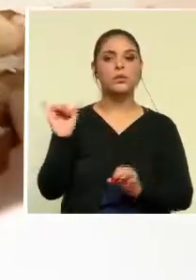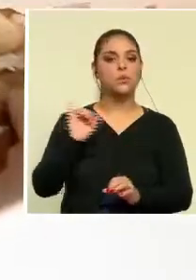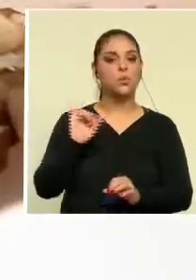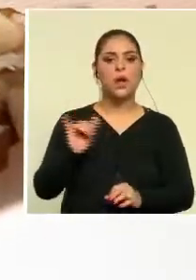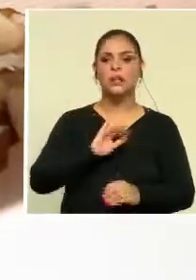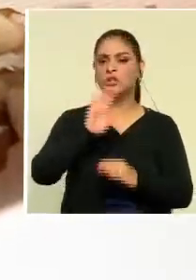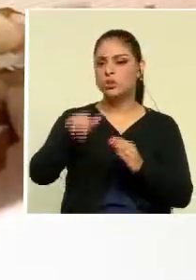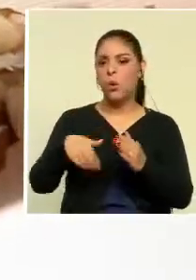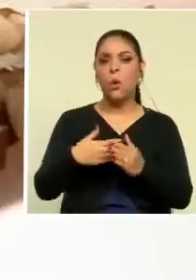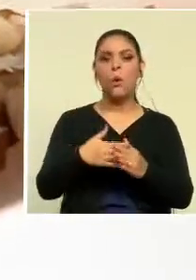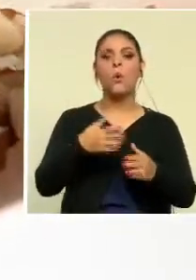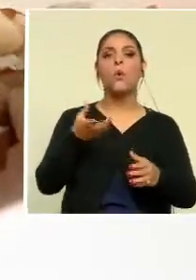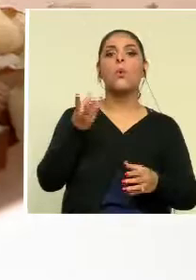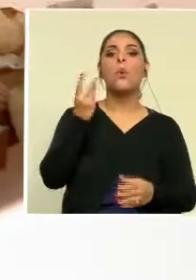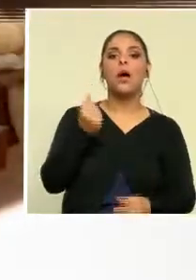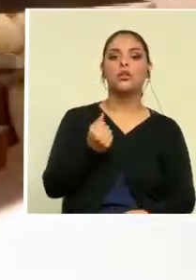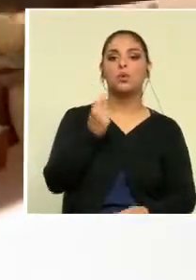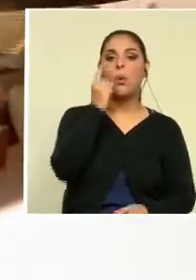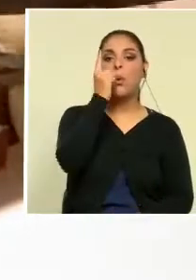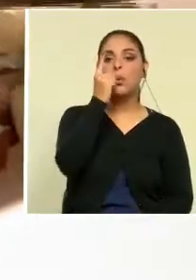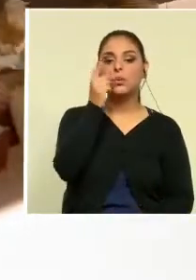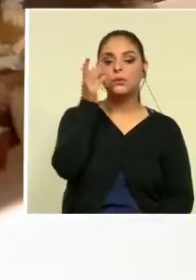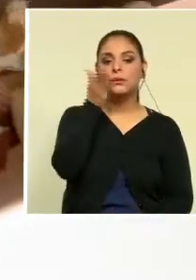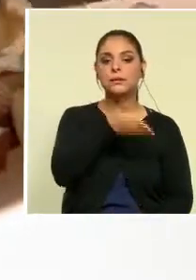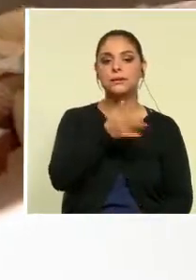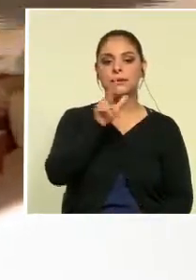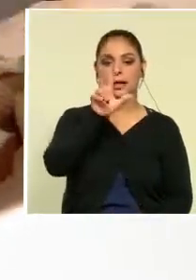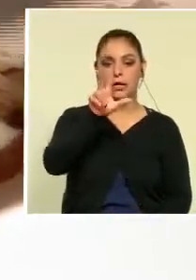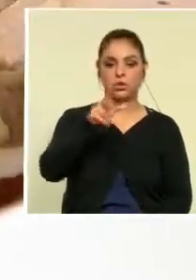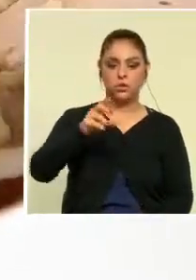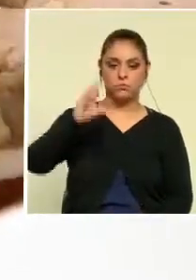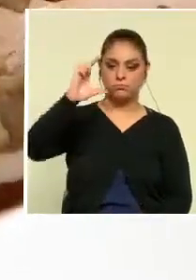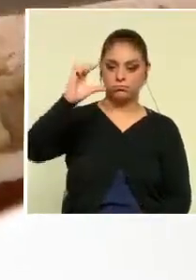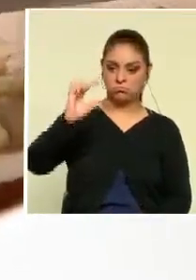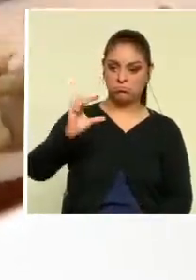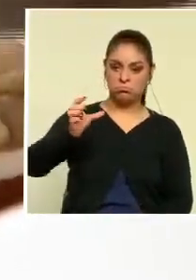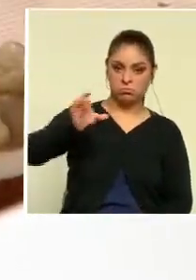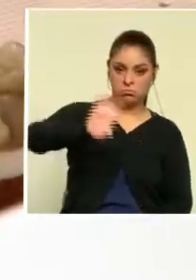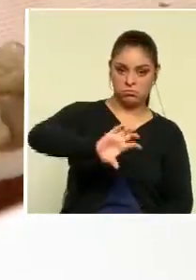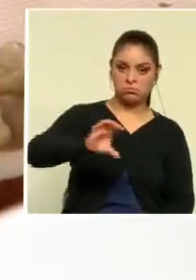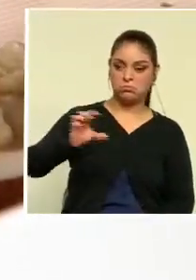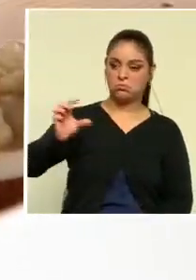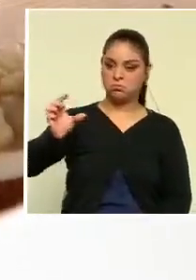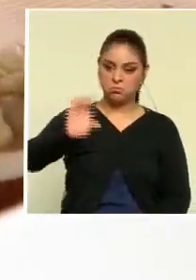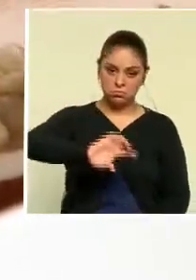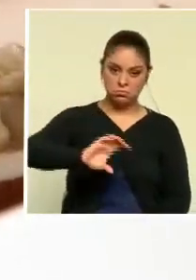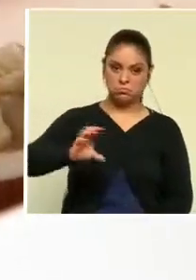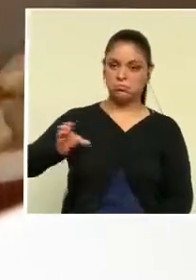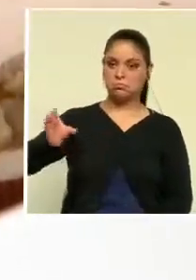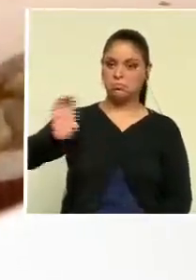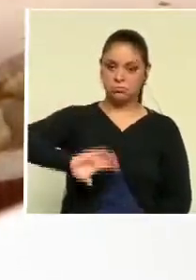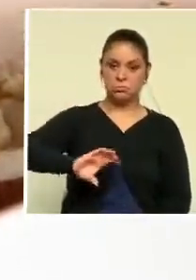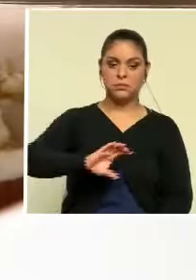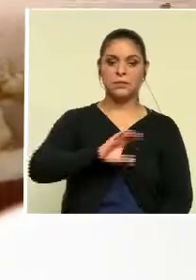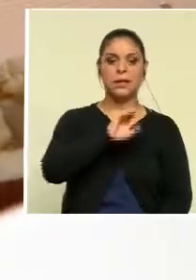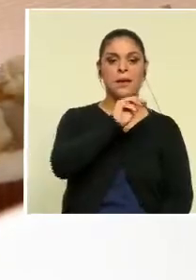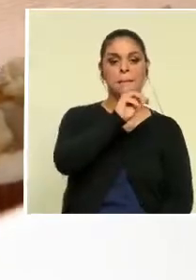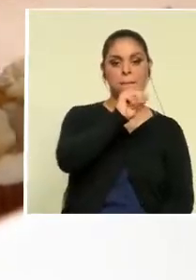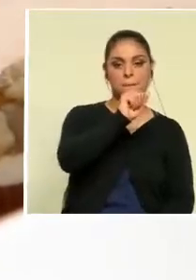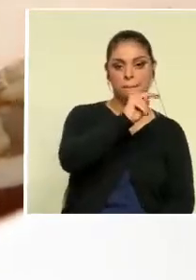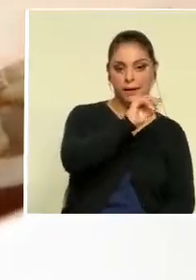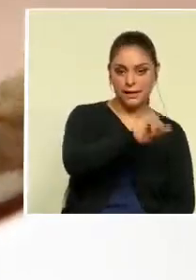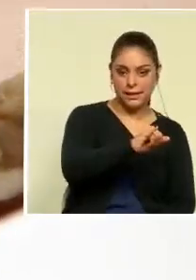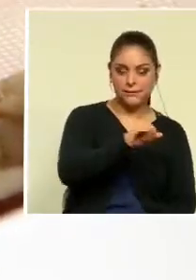todo es un tercio de taza para los que están en casa entonces un tercio de taza de maní un tercio de taza